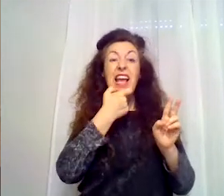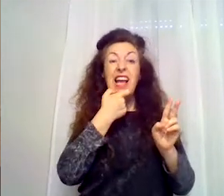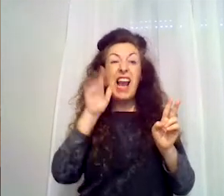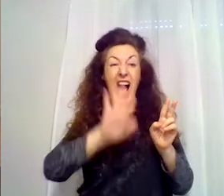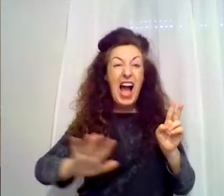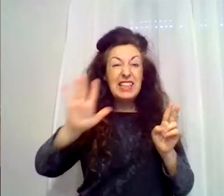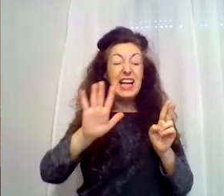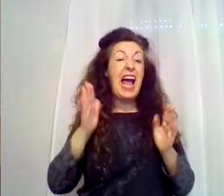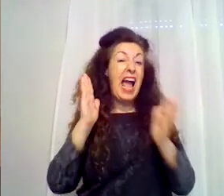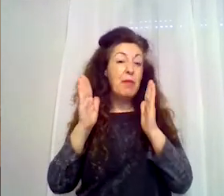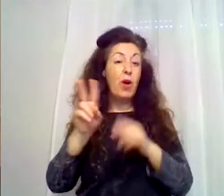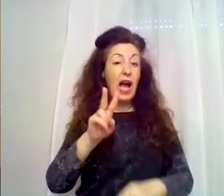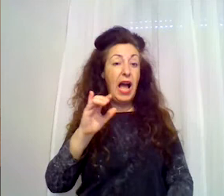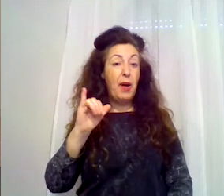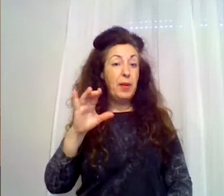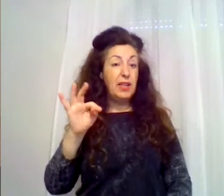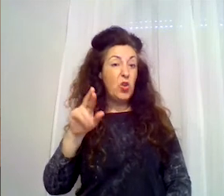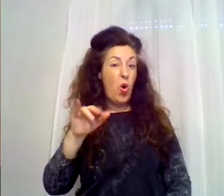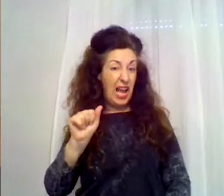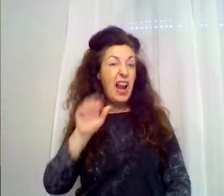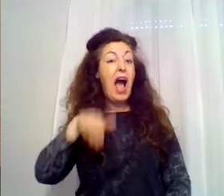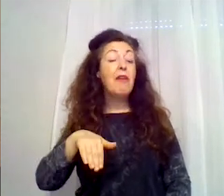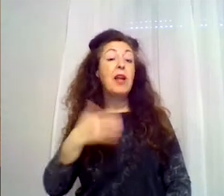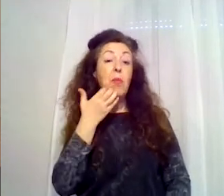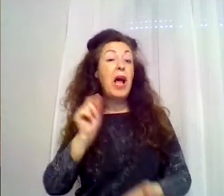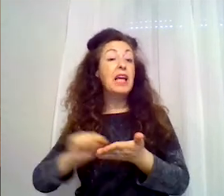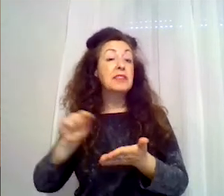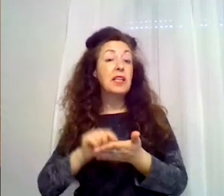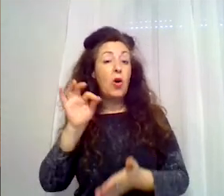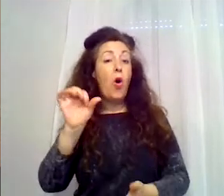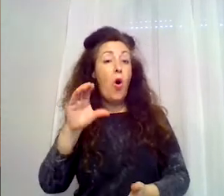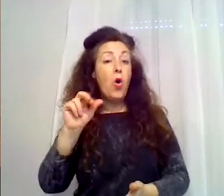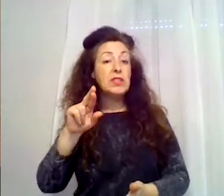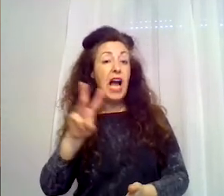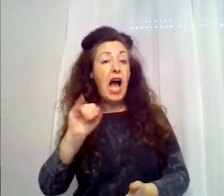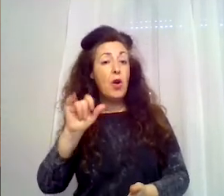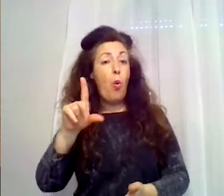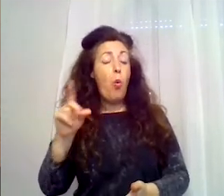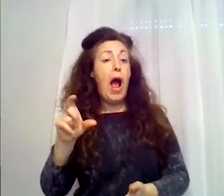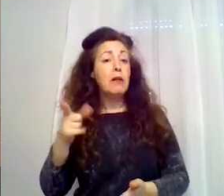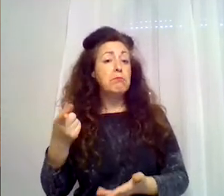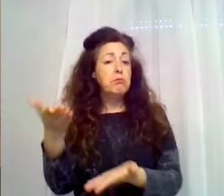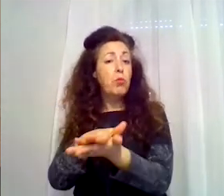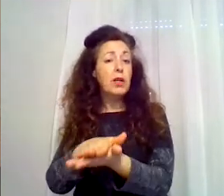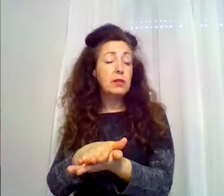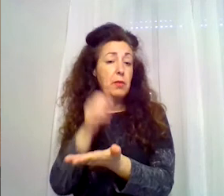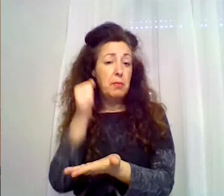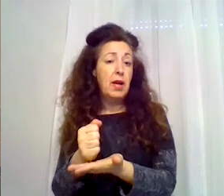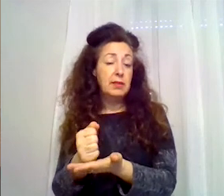fin, resulta un artefacto, cuando menos, comparar la libertad del